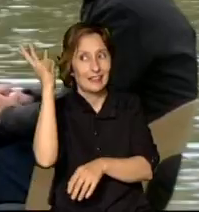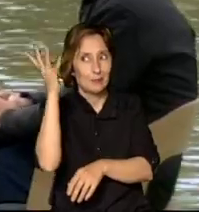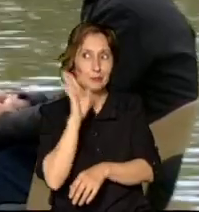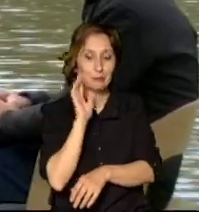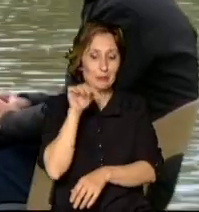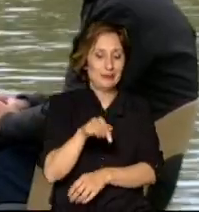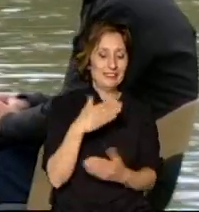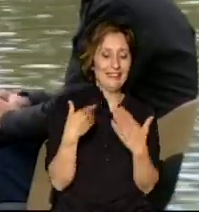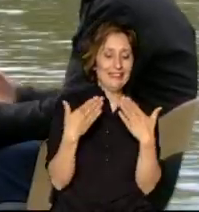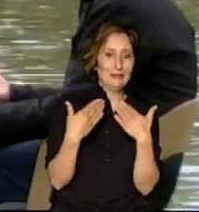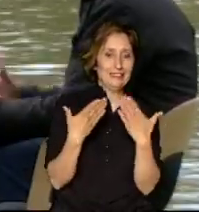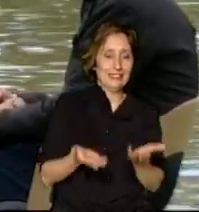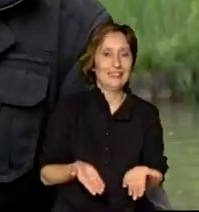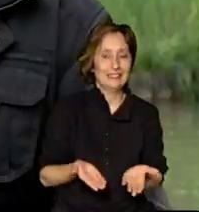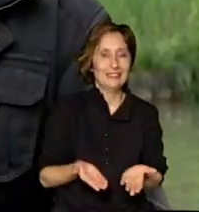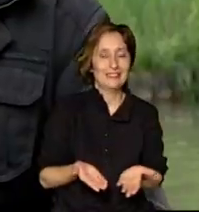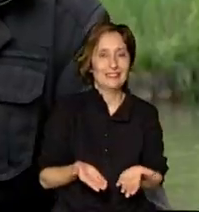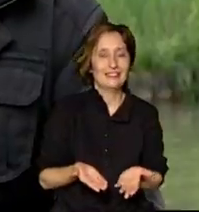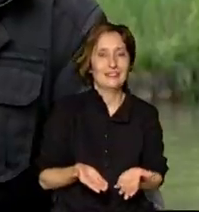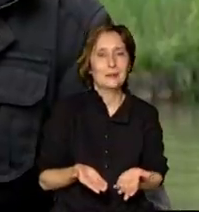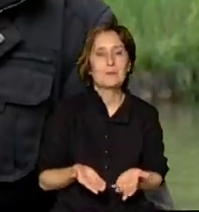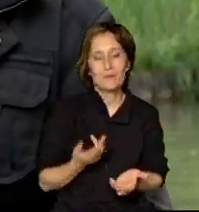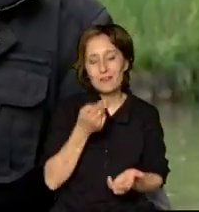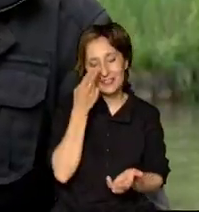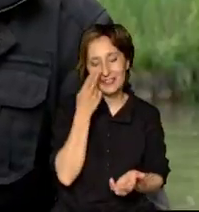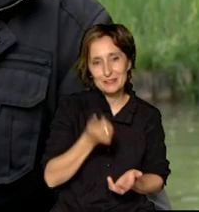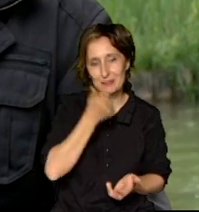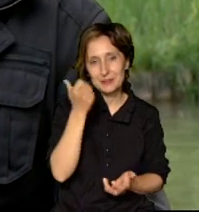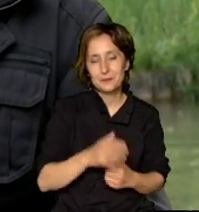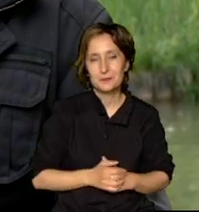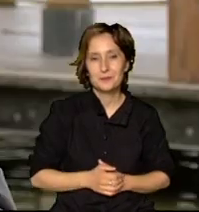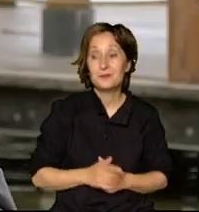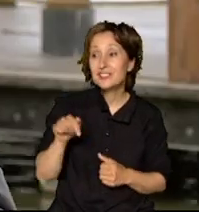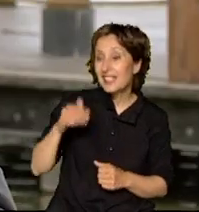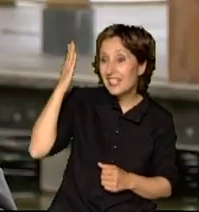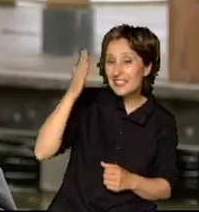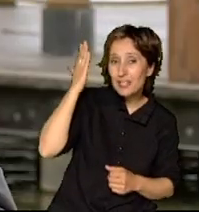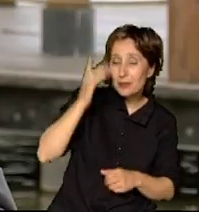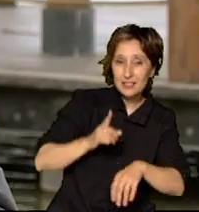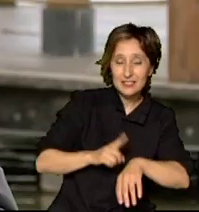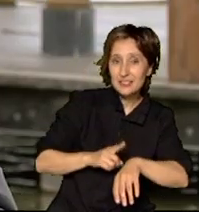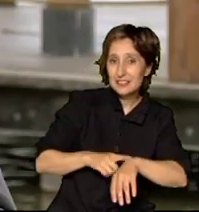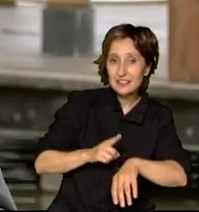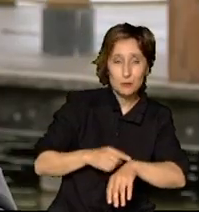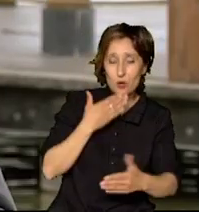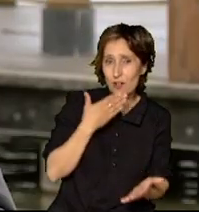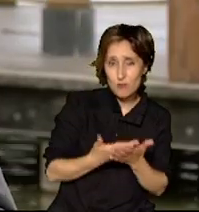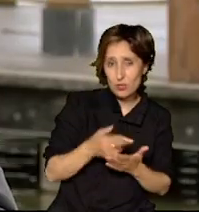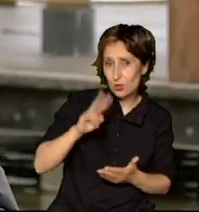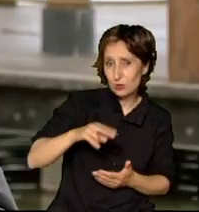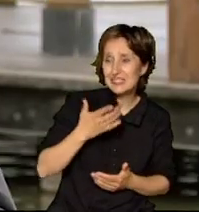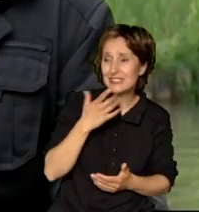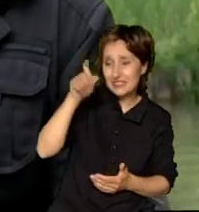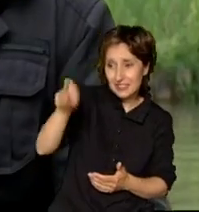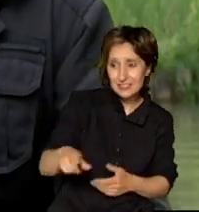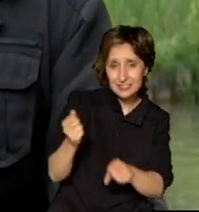esta misma entrevista, pues lógicamente el interés aumenta, ¿no? Vamos, que en Navarra no hay tiempo para aburrirse si uno se dedica